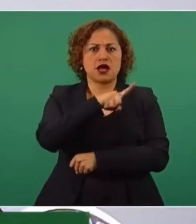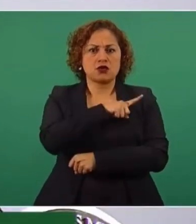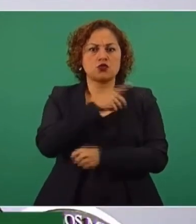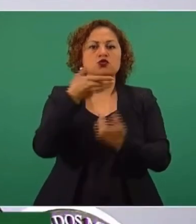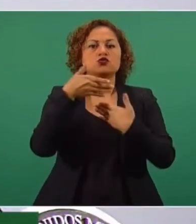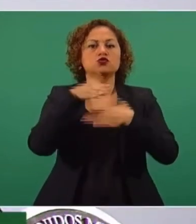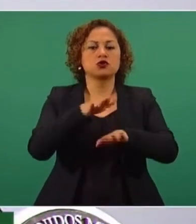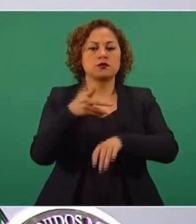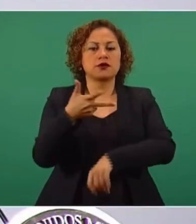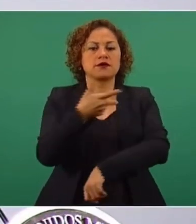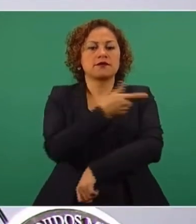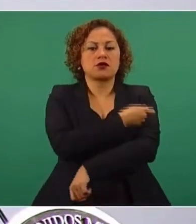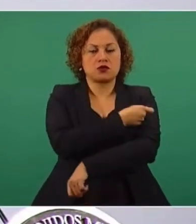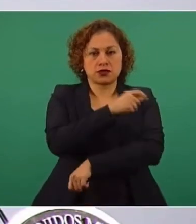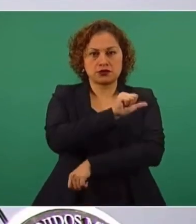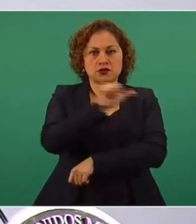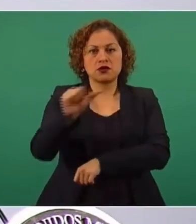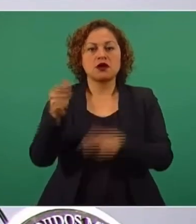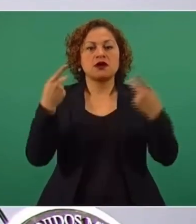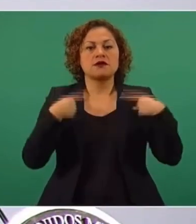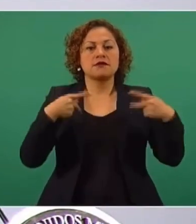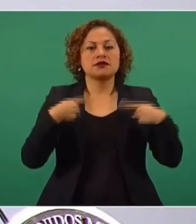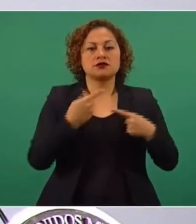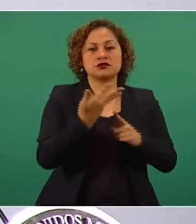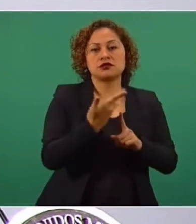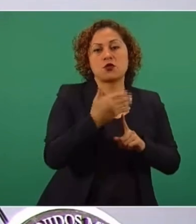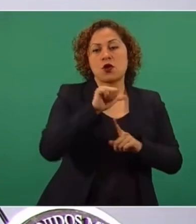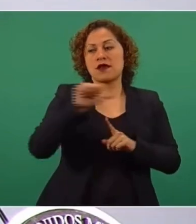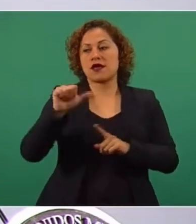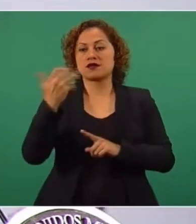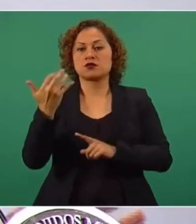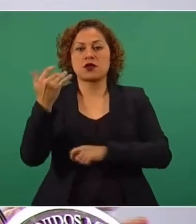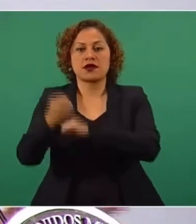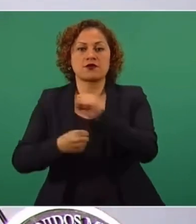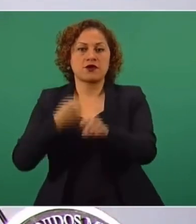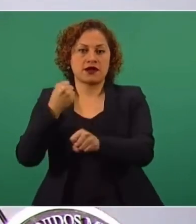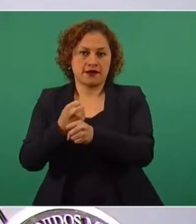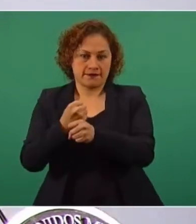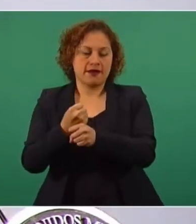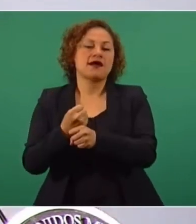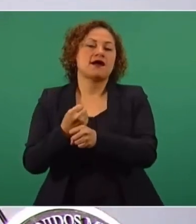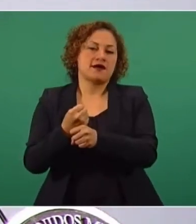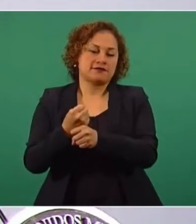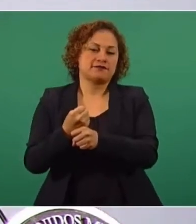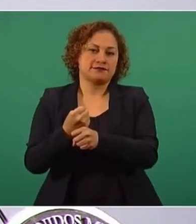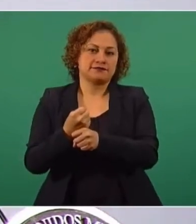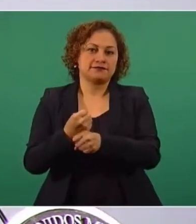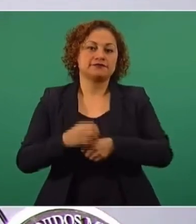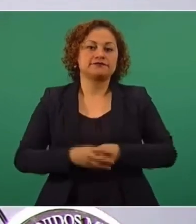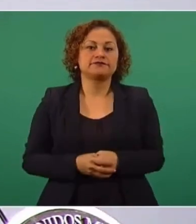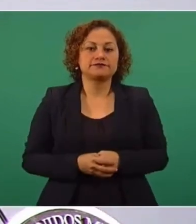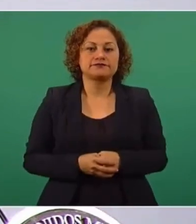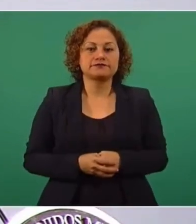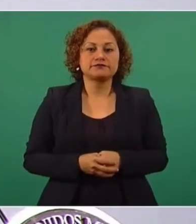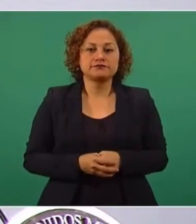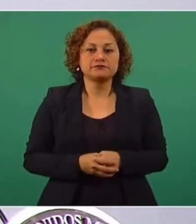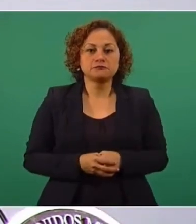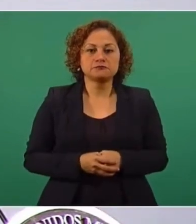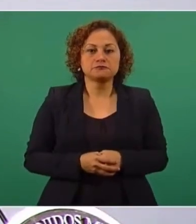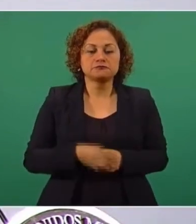en personas de 50 a 59 años de edad y apreciamos que a partir de las noticias que se